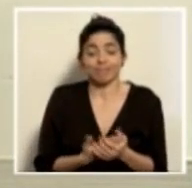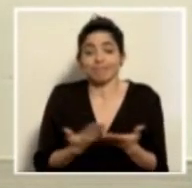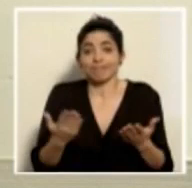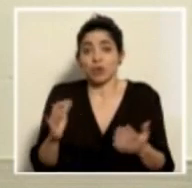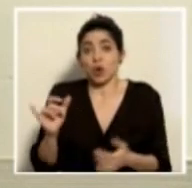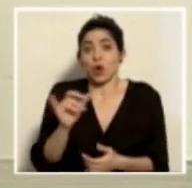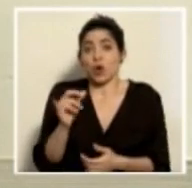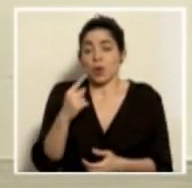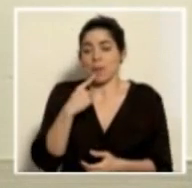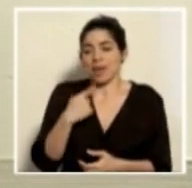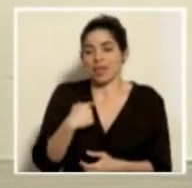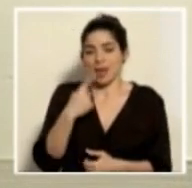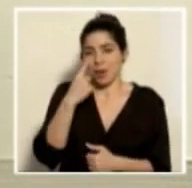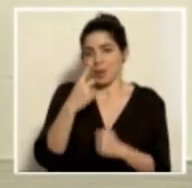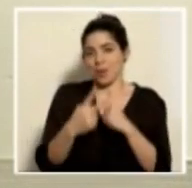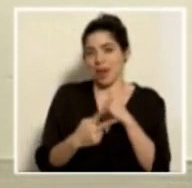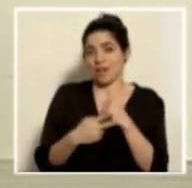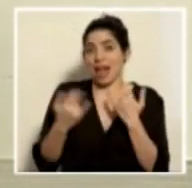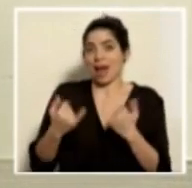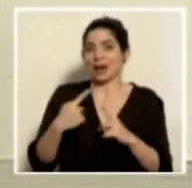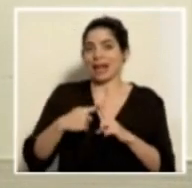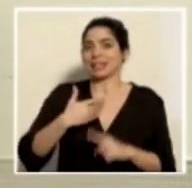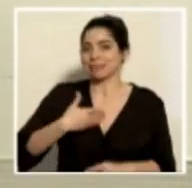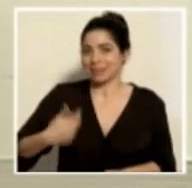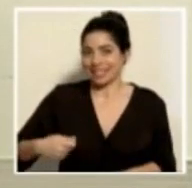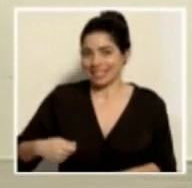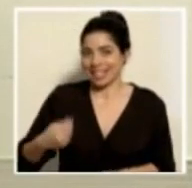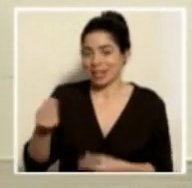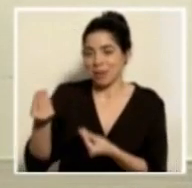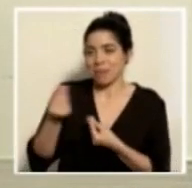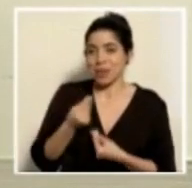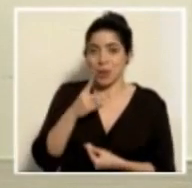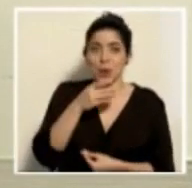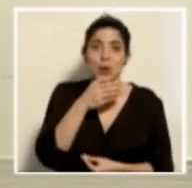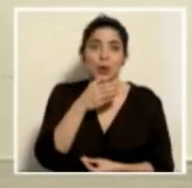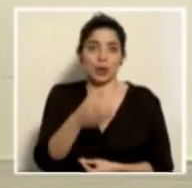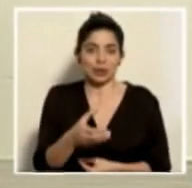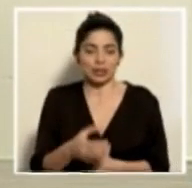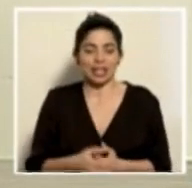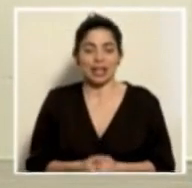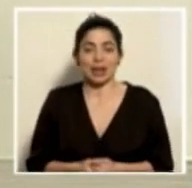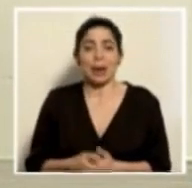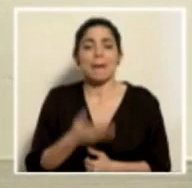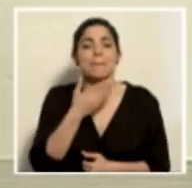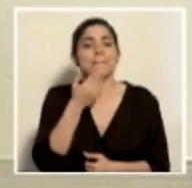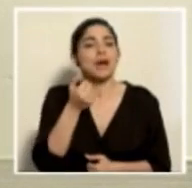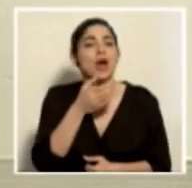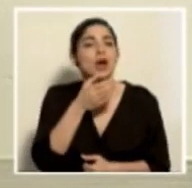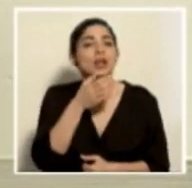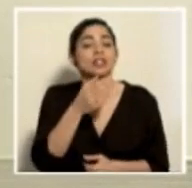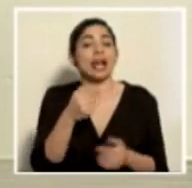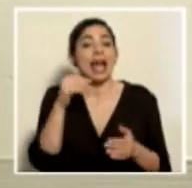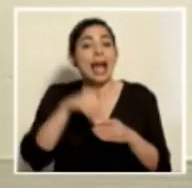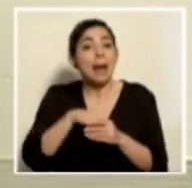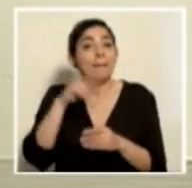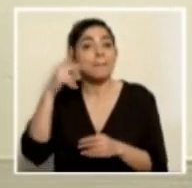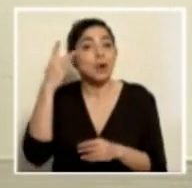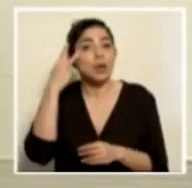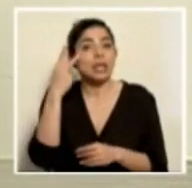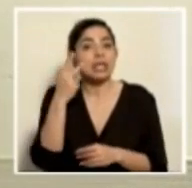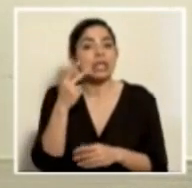como me dijo una vez un ahora expresidente cuando me dio un consejo, el mejor consejo hay veces en la política es